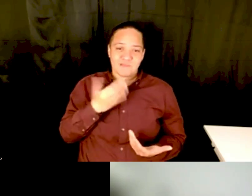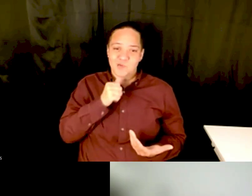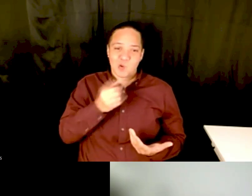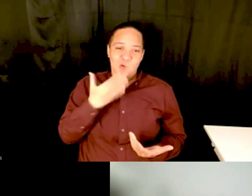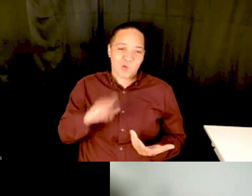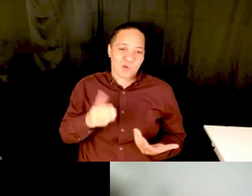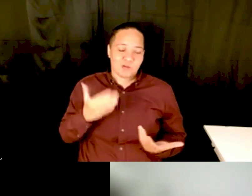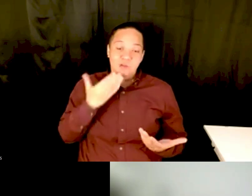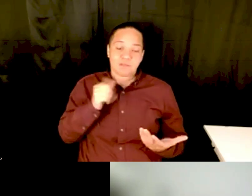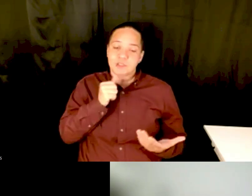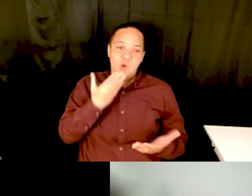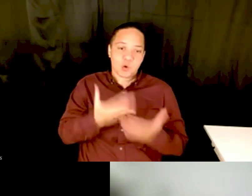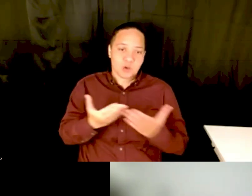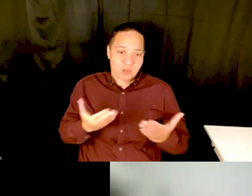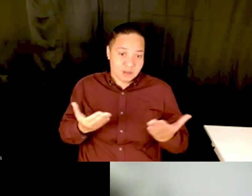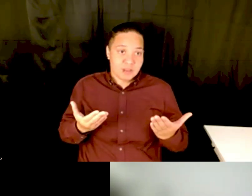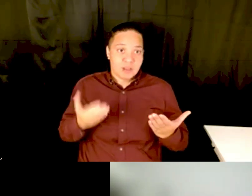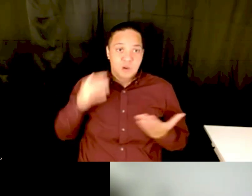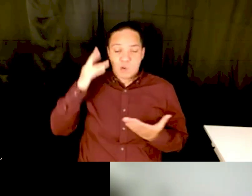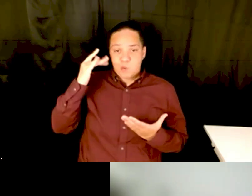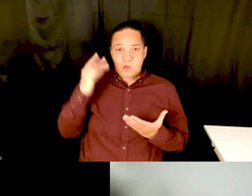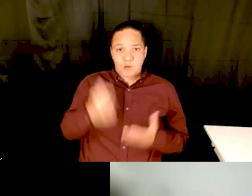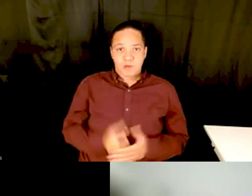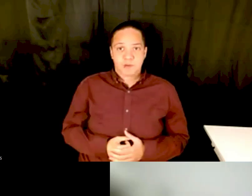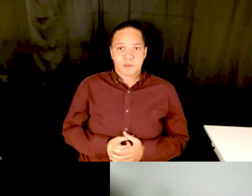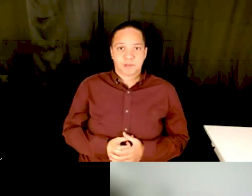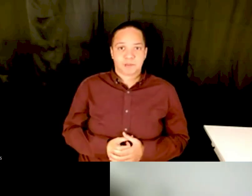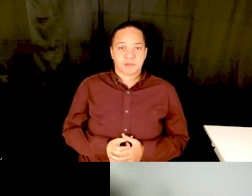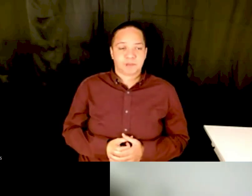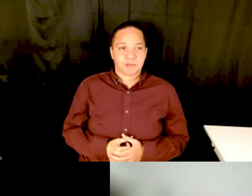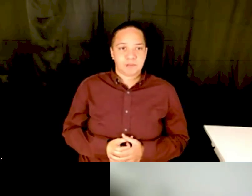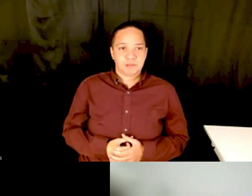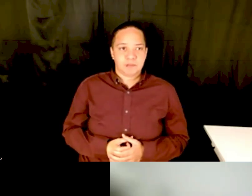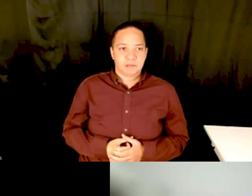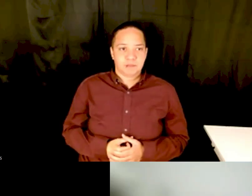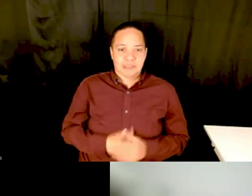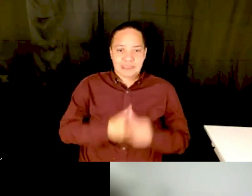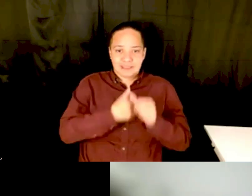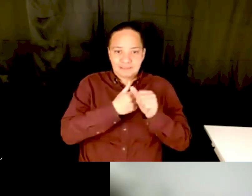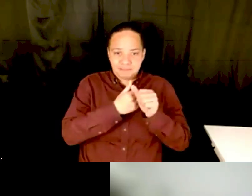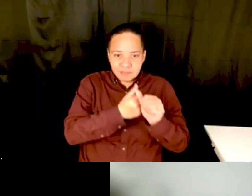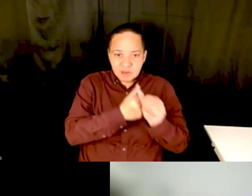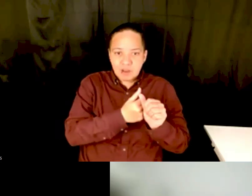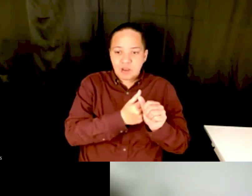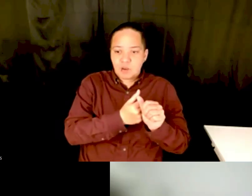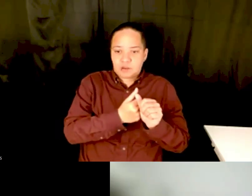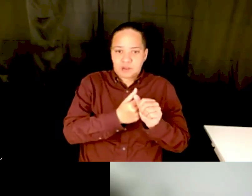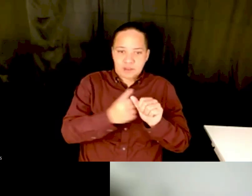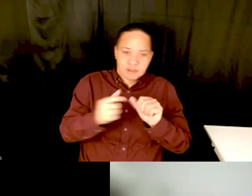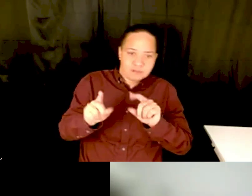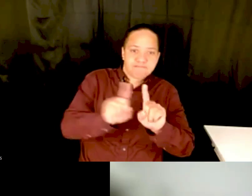Muy poco efectivo porque el seguimiento tiene que ser con el paciente al